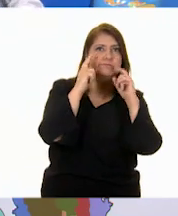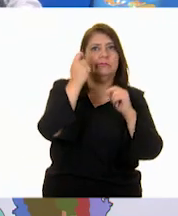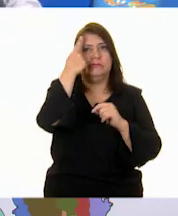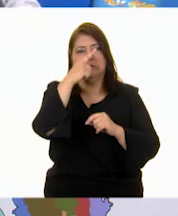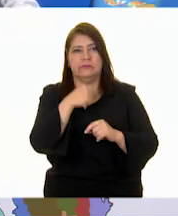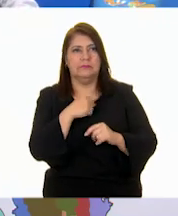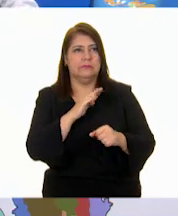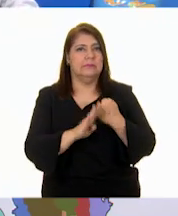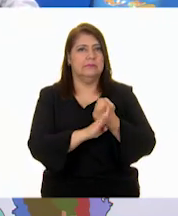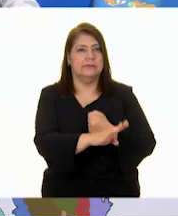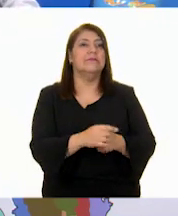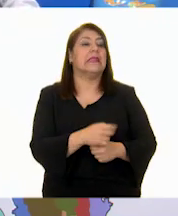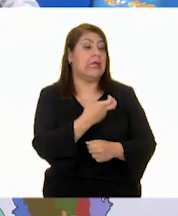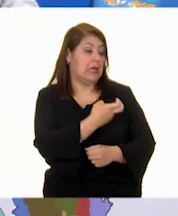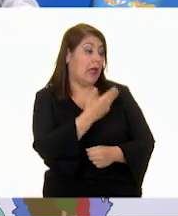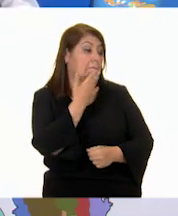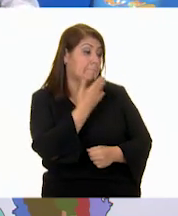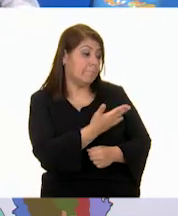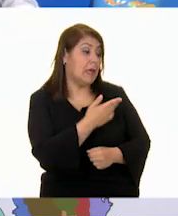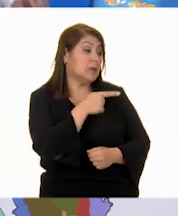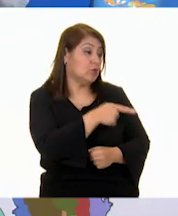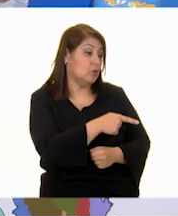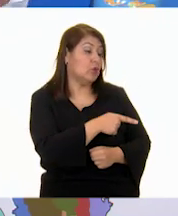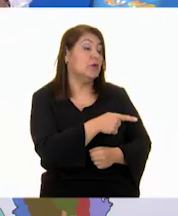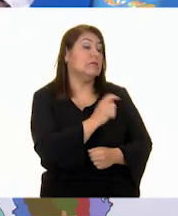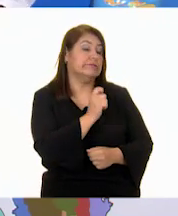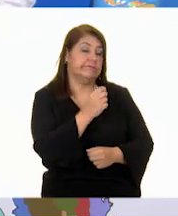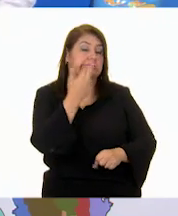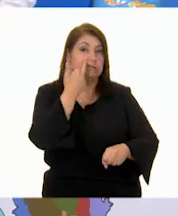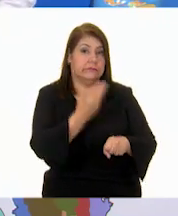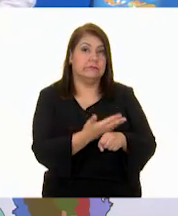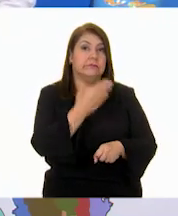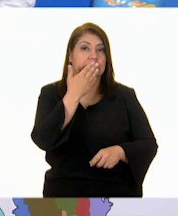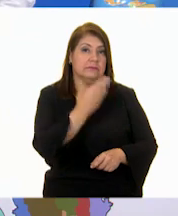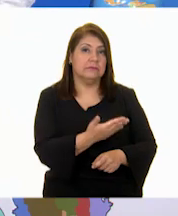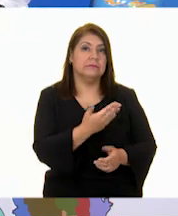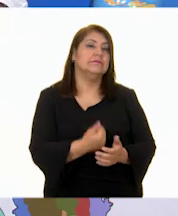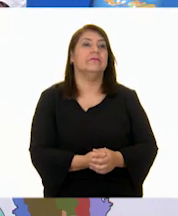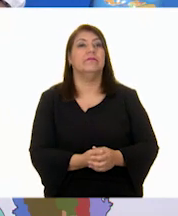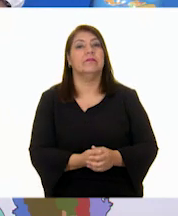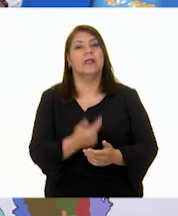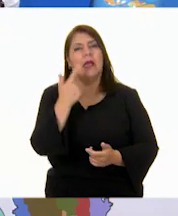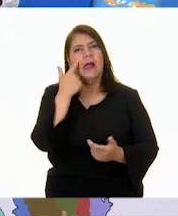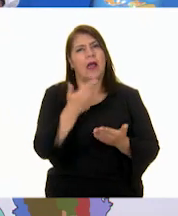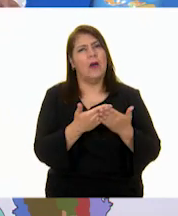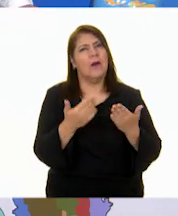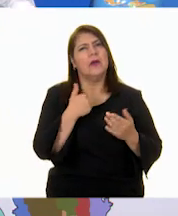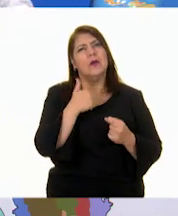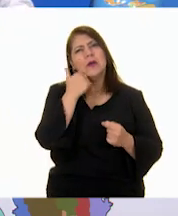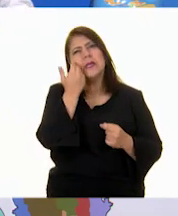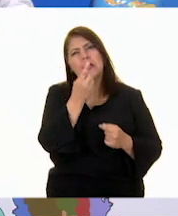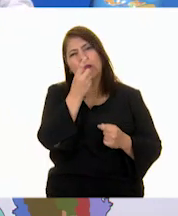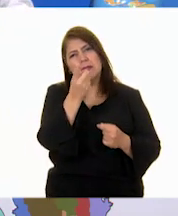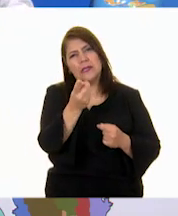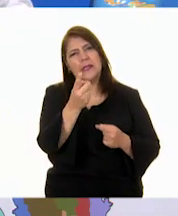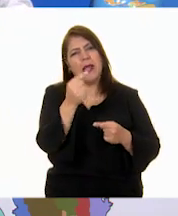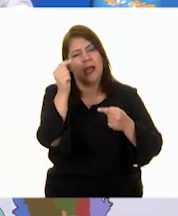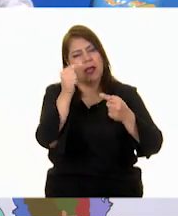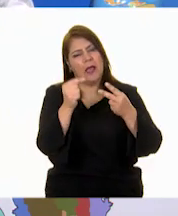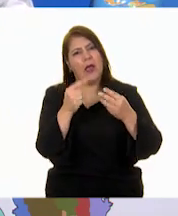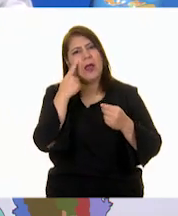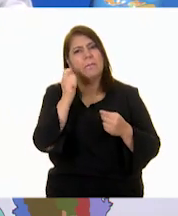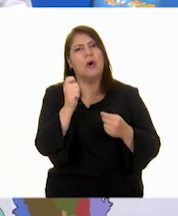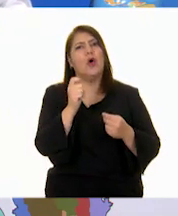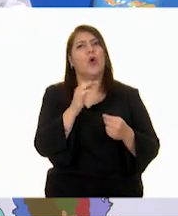verdad. Eso demuestra que eres muy responsable. Ahora quiero comentarles algunas cosas sobre la aplicación de la